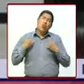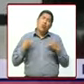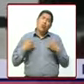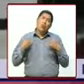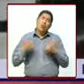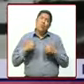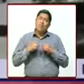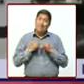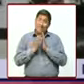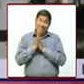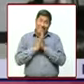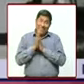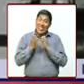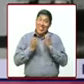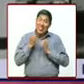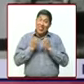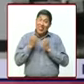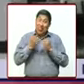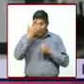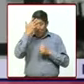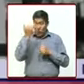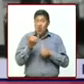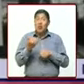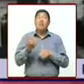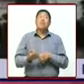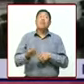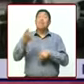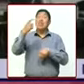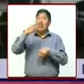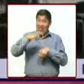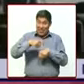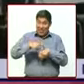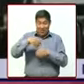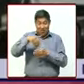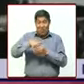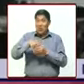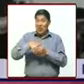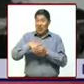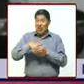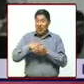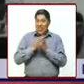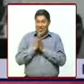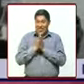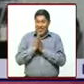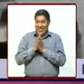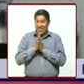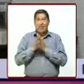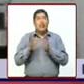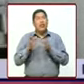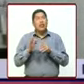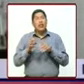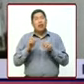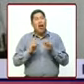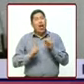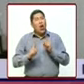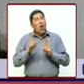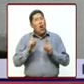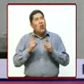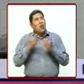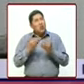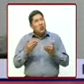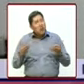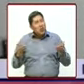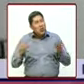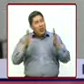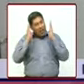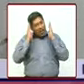está muy pero muy emocionada por el tema de participar por primera vez en un acto electoral, pero hemos encontrado también particularidades.